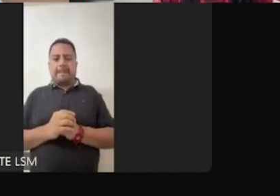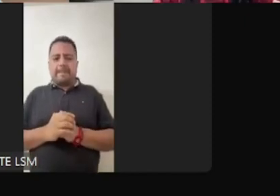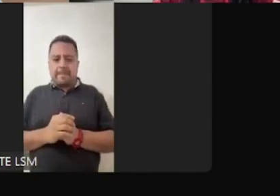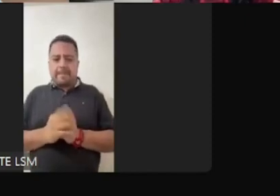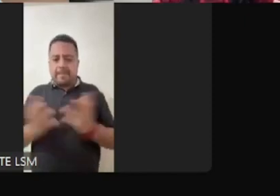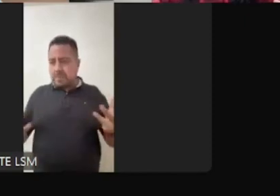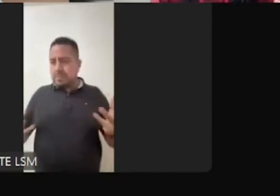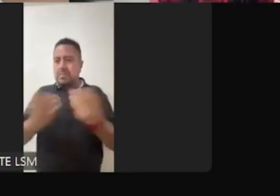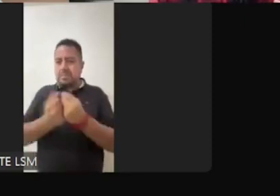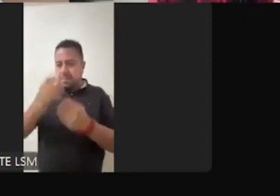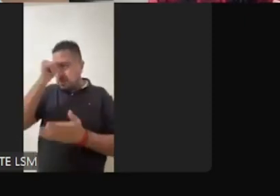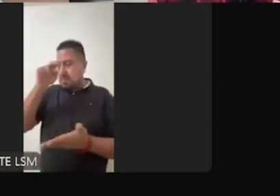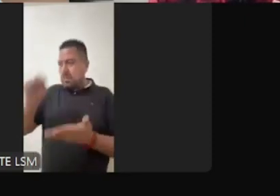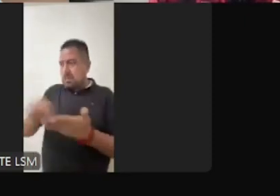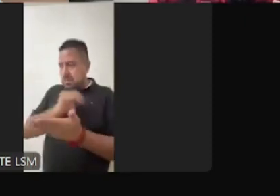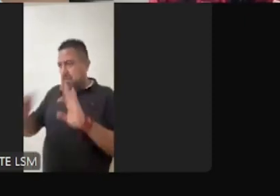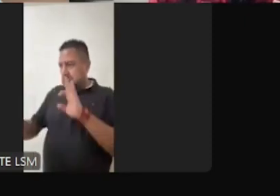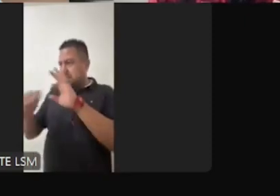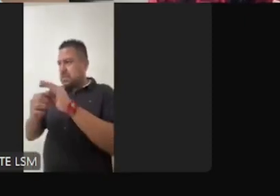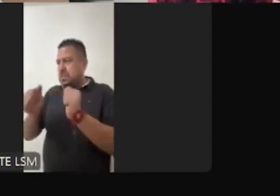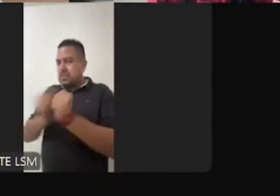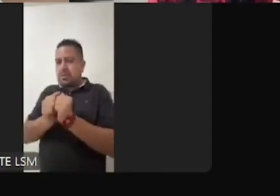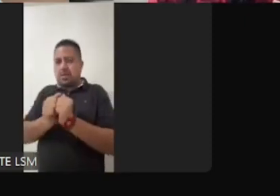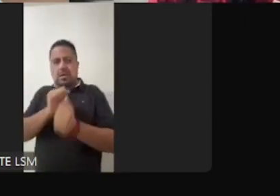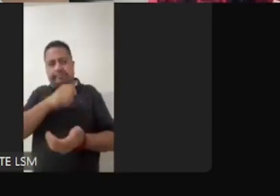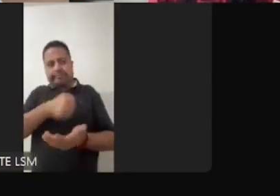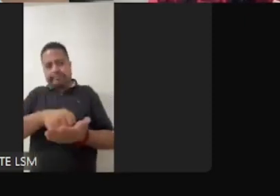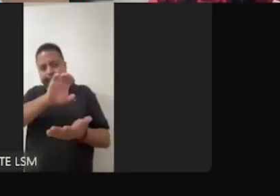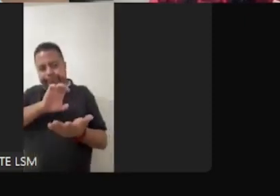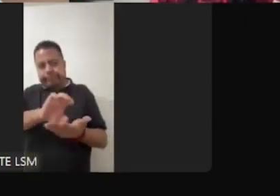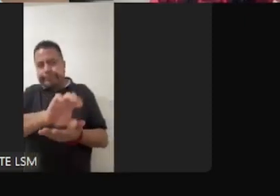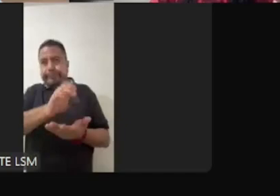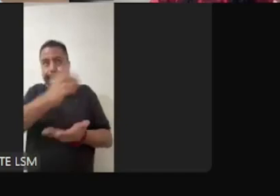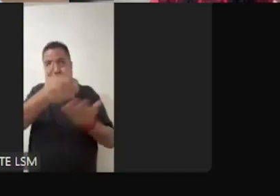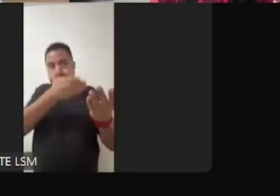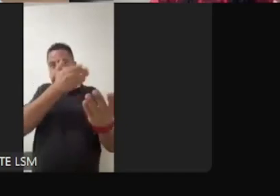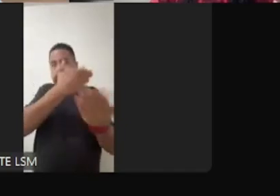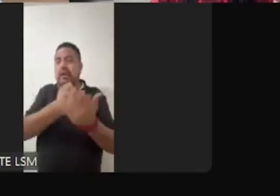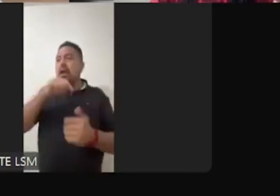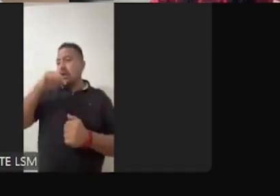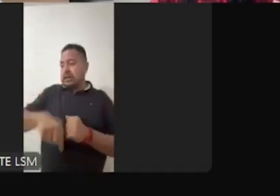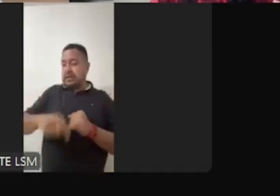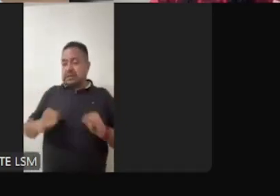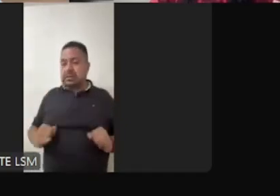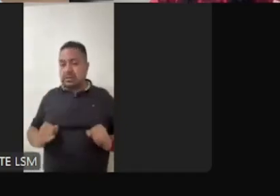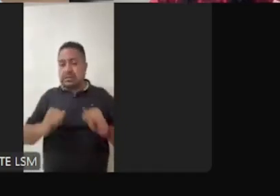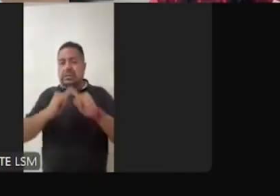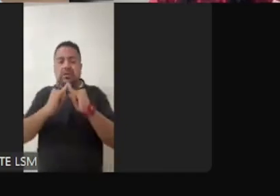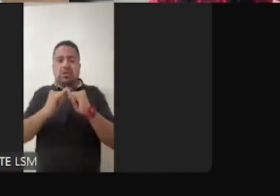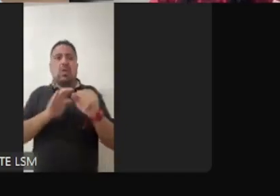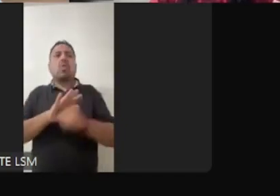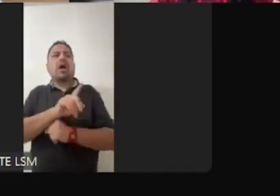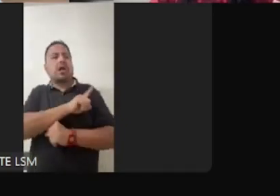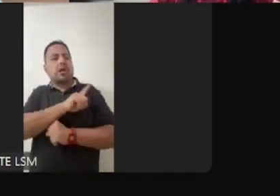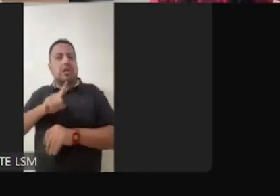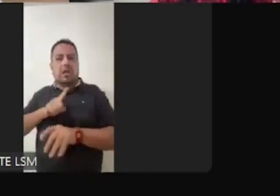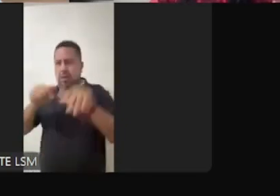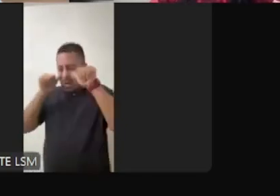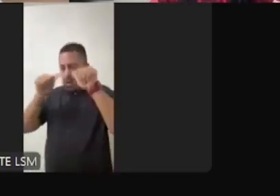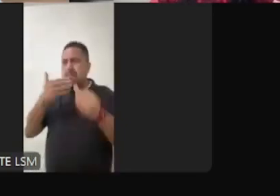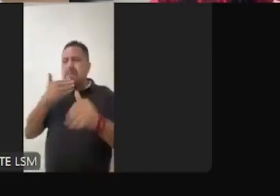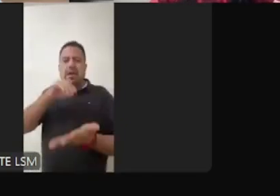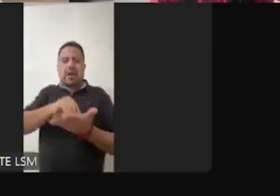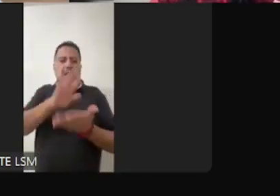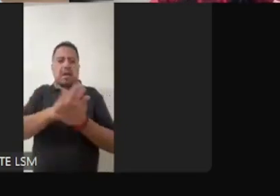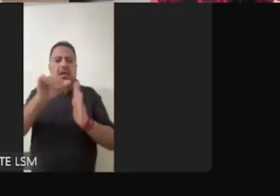suscribieron un convenio laboral con recibo finiquito solicitando a esta autoridad jurisdiccional se diera cumplimiento a lo establecido en el